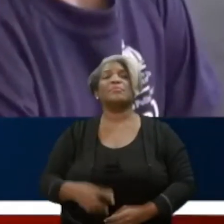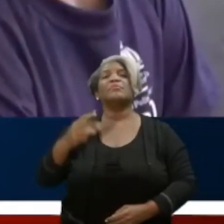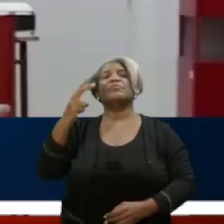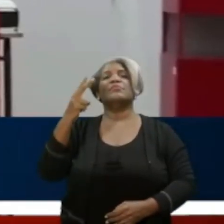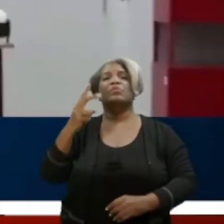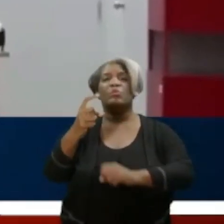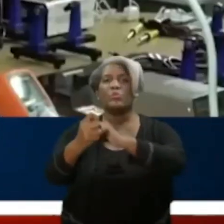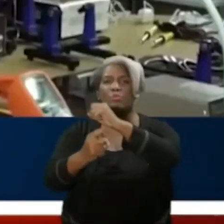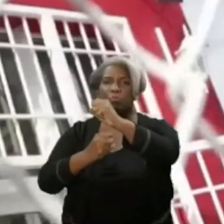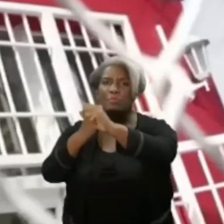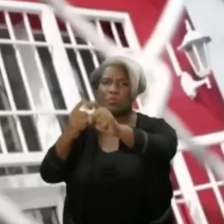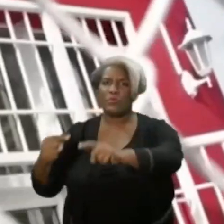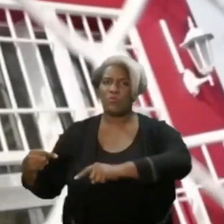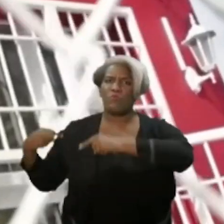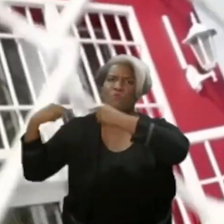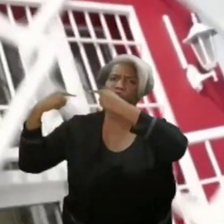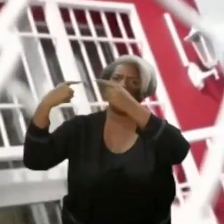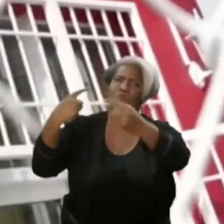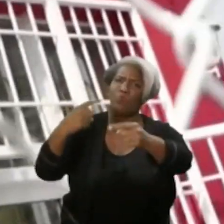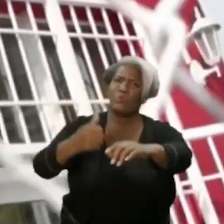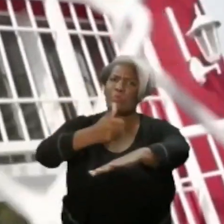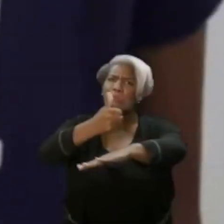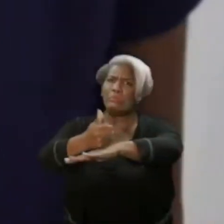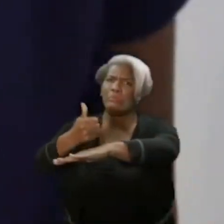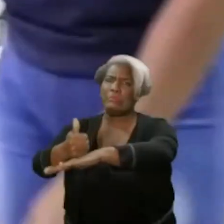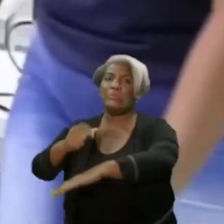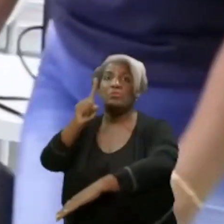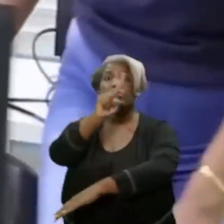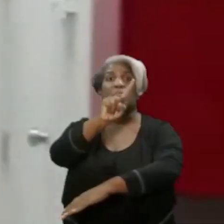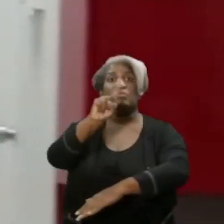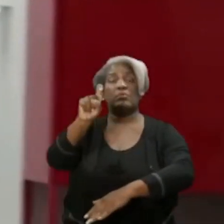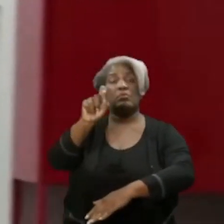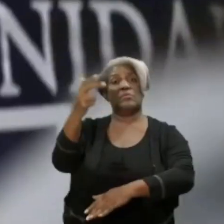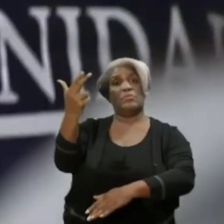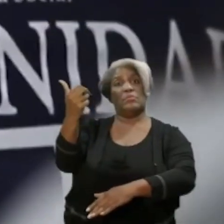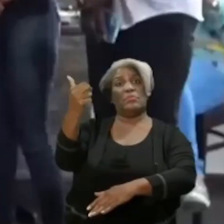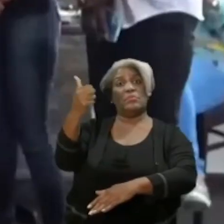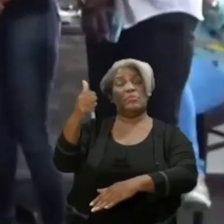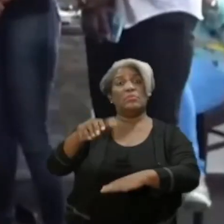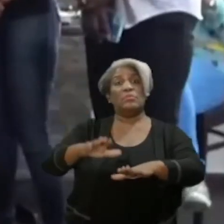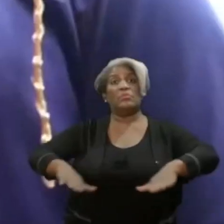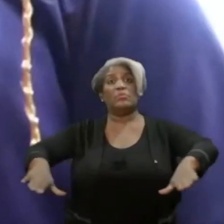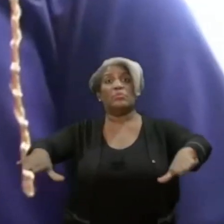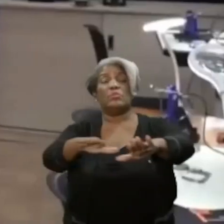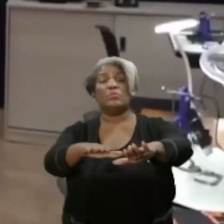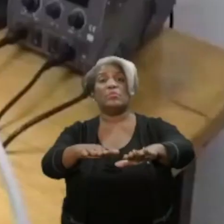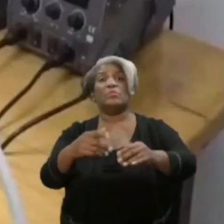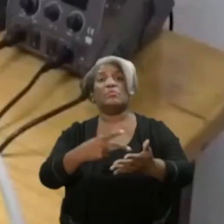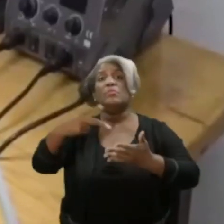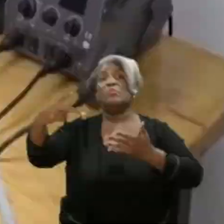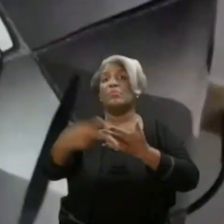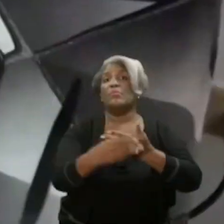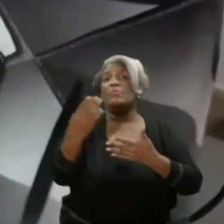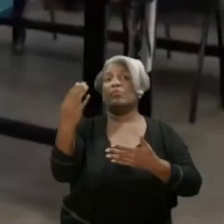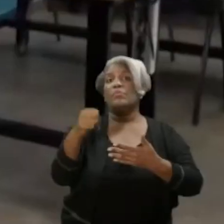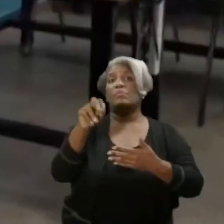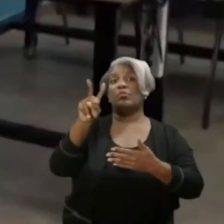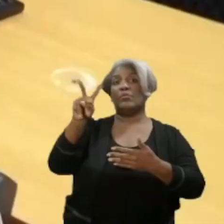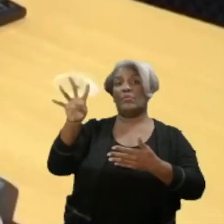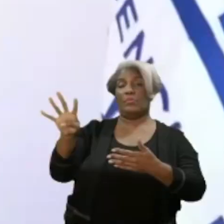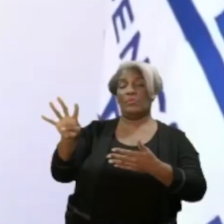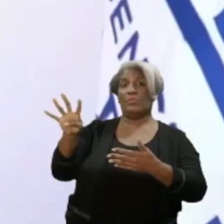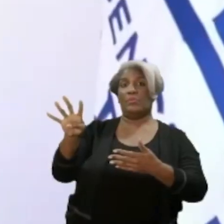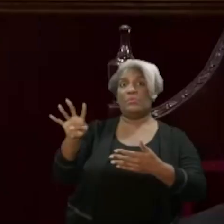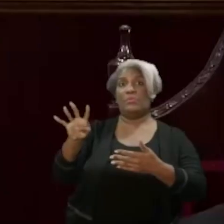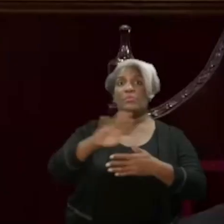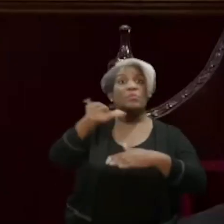En solo 2 años hemos creado 103 instalaciones del programa 1424 distribuidas por todo el país. No solo